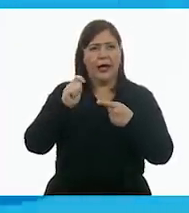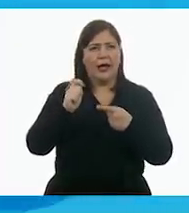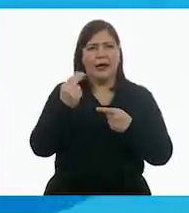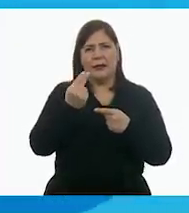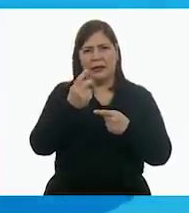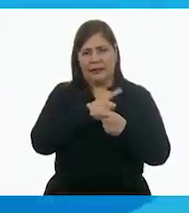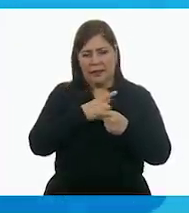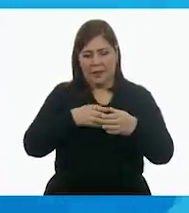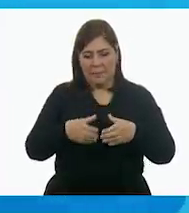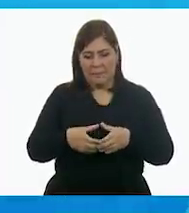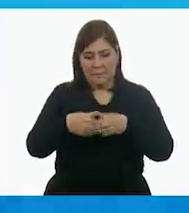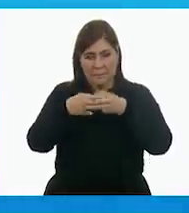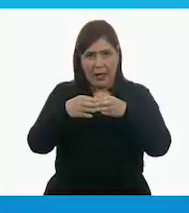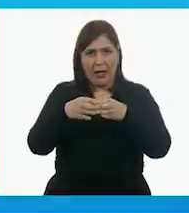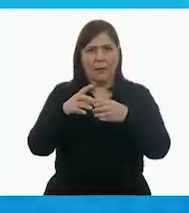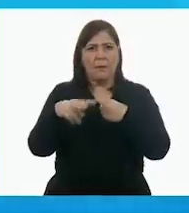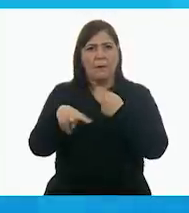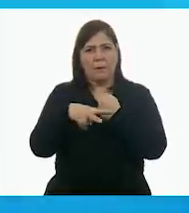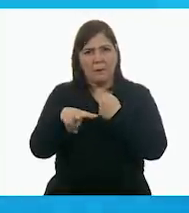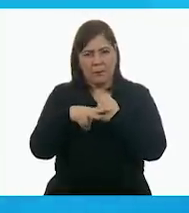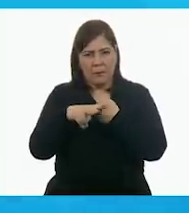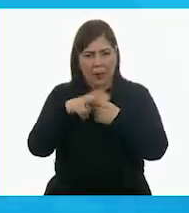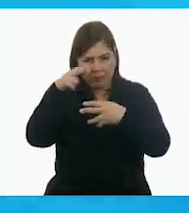o botella de plástico transparente,